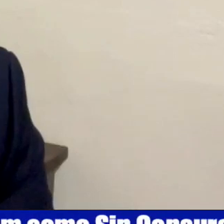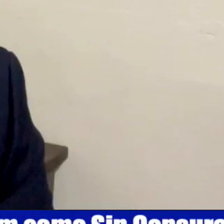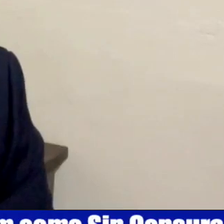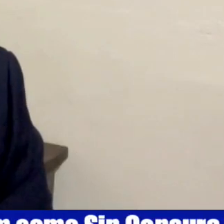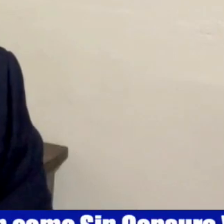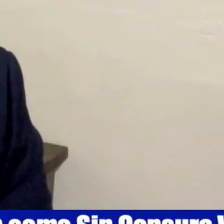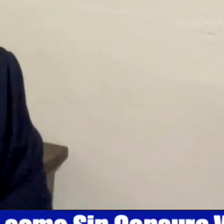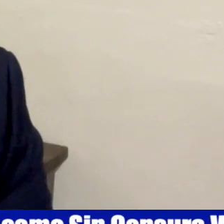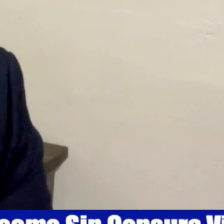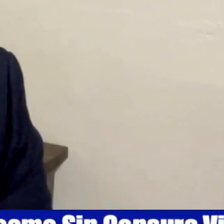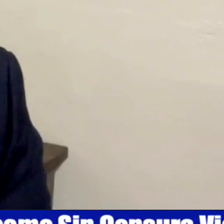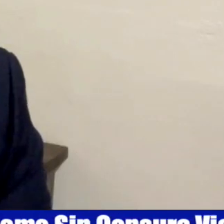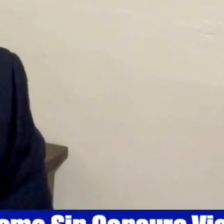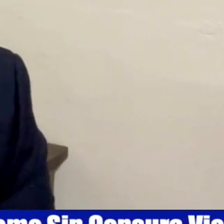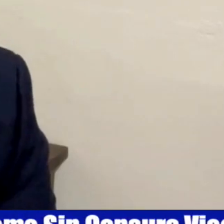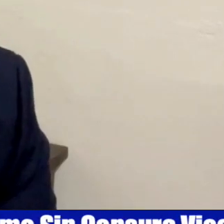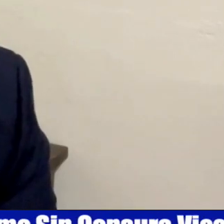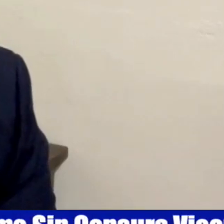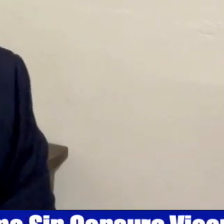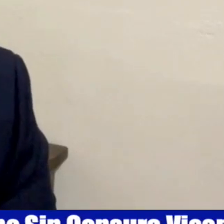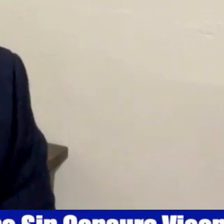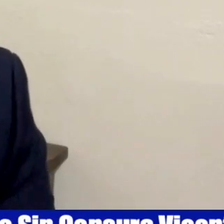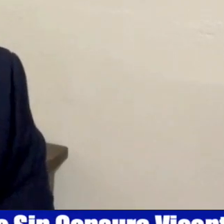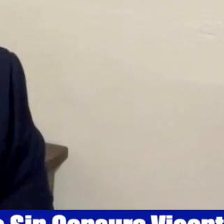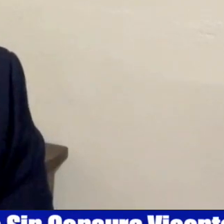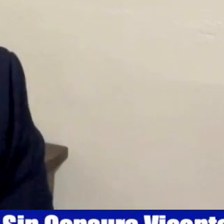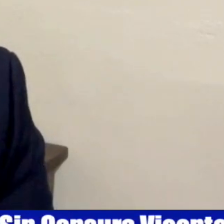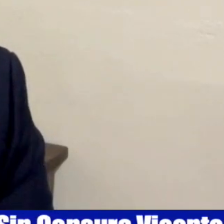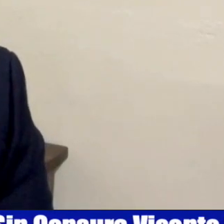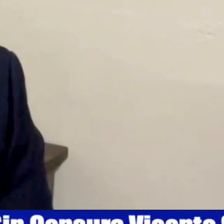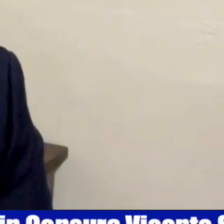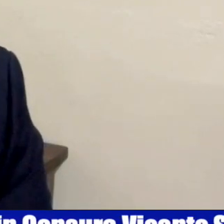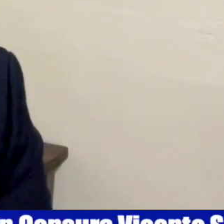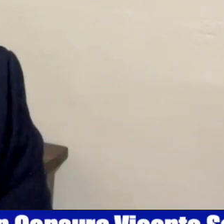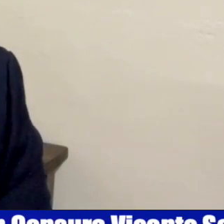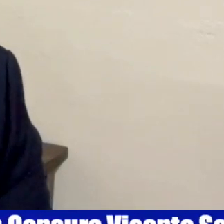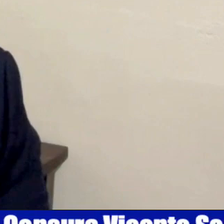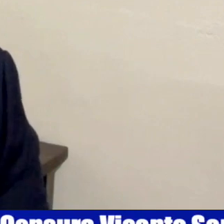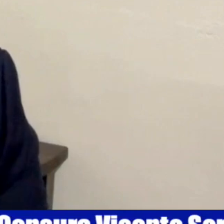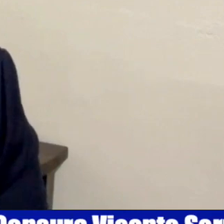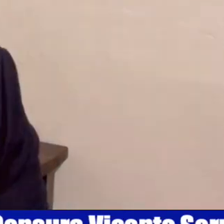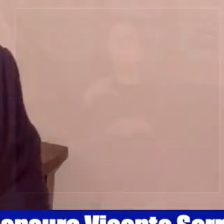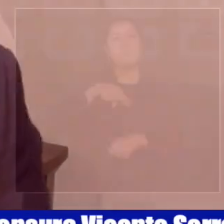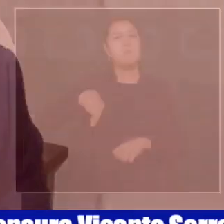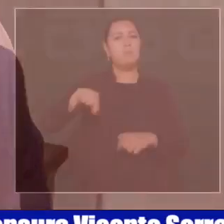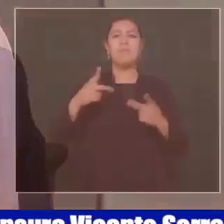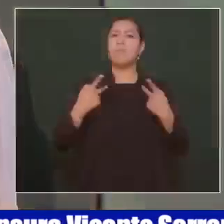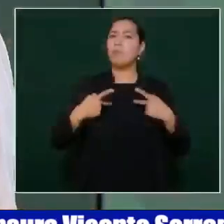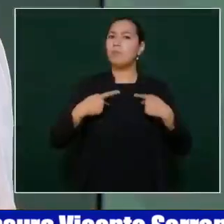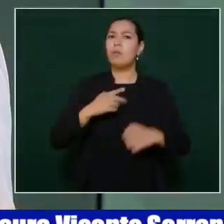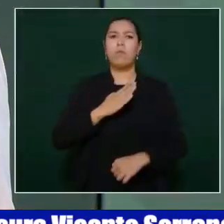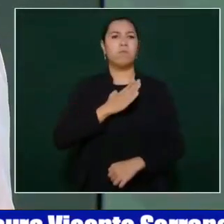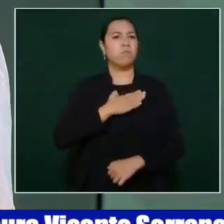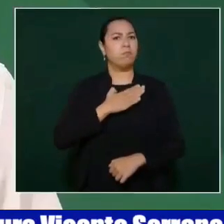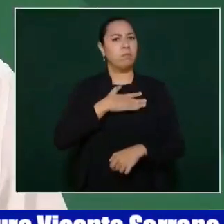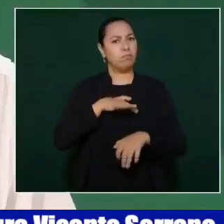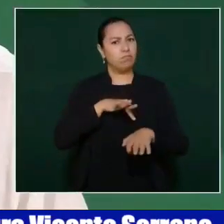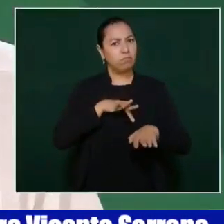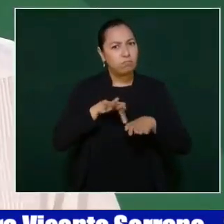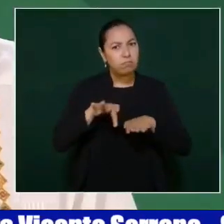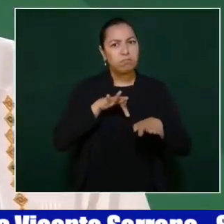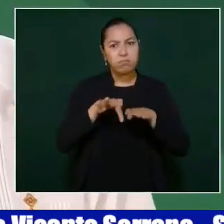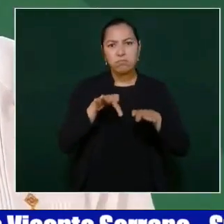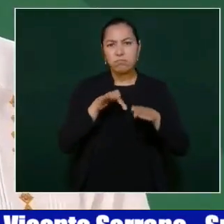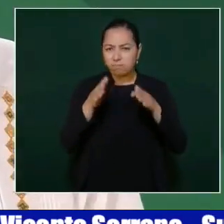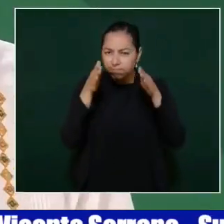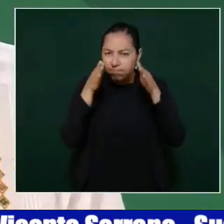acerca de este durísimo señalamiento del presidente Andrés Manuel López Obrador sobre la OEA. Señala organismo pelele